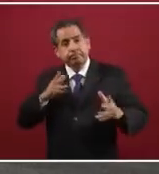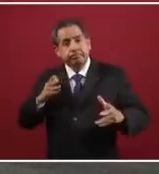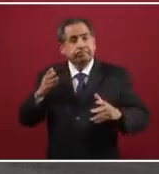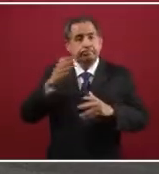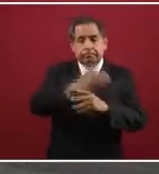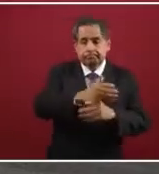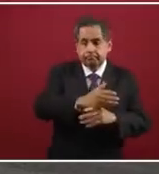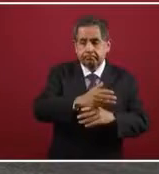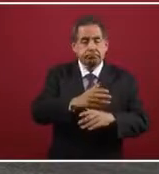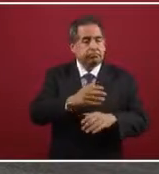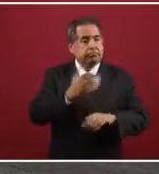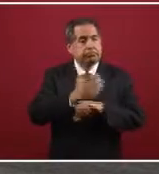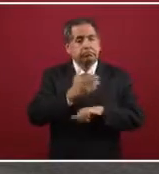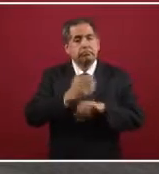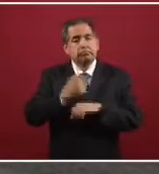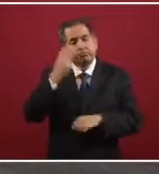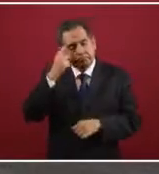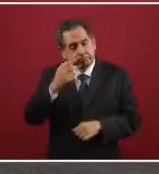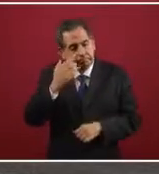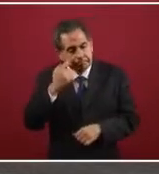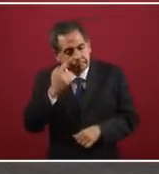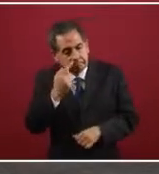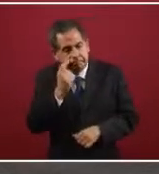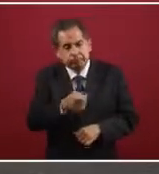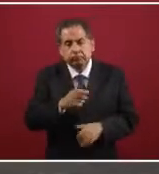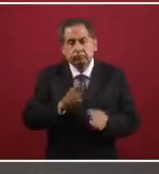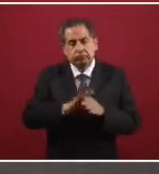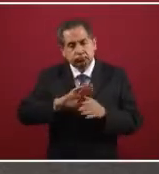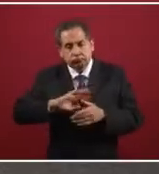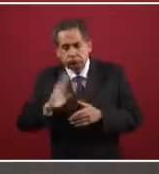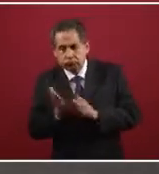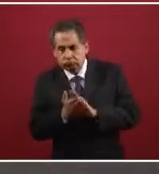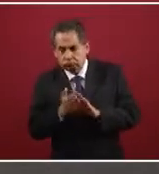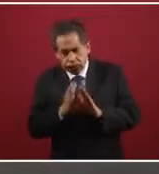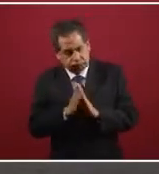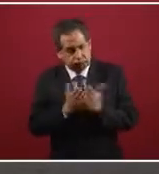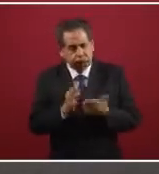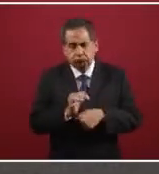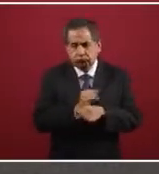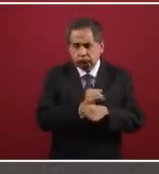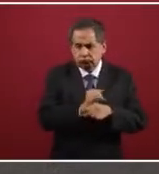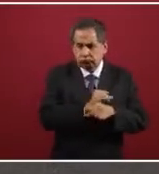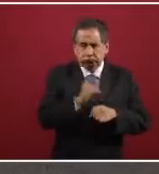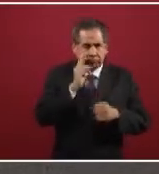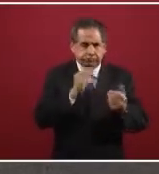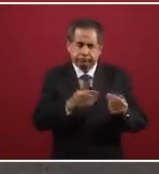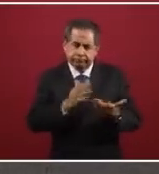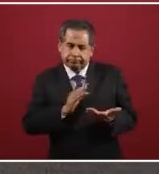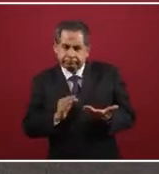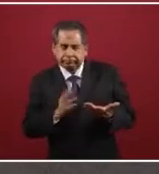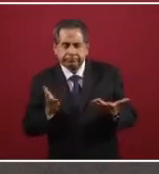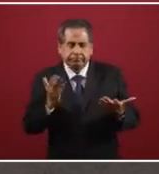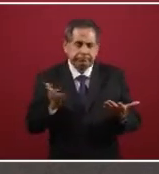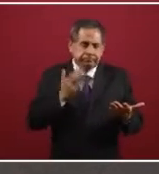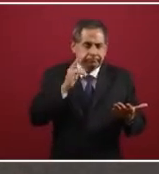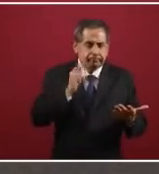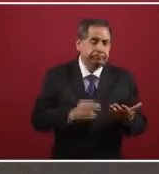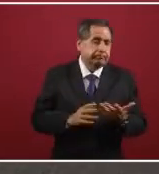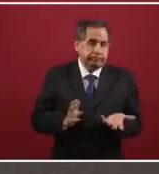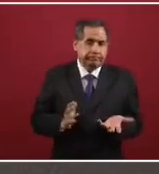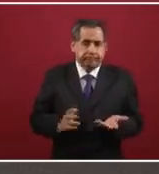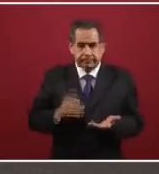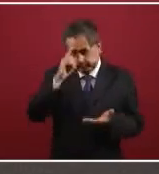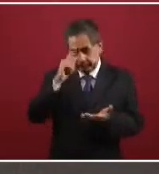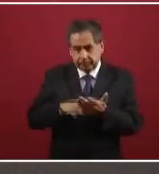Unidos para conocer de la integración del expediente hasta donde podemos hacerlo legalmente. Entonces, yo diría que en este momento